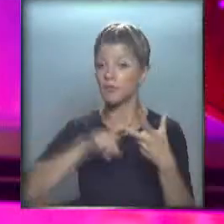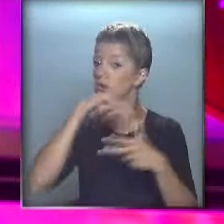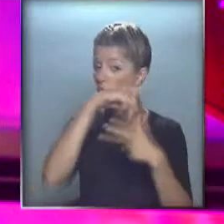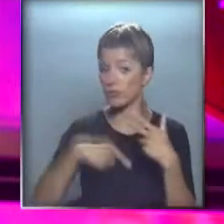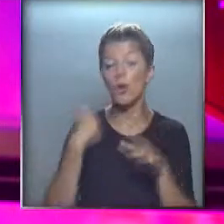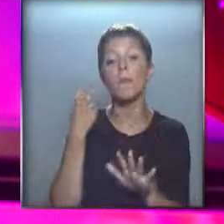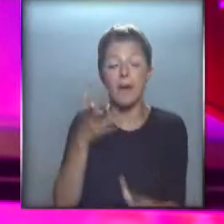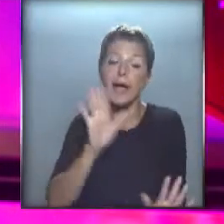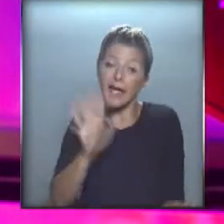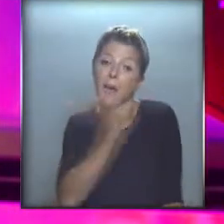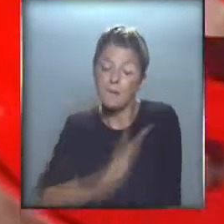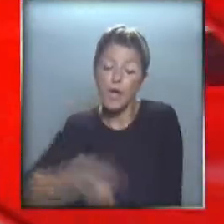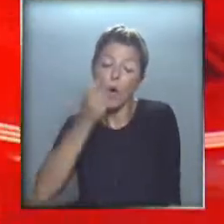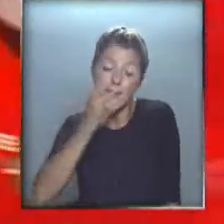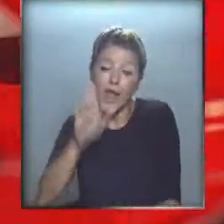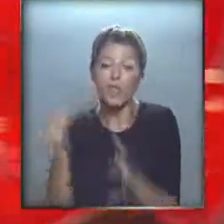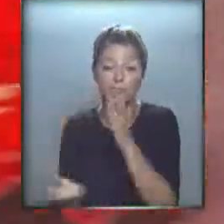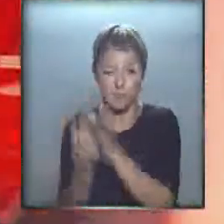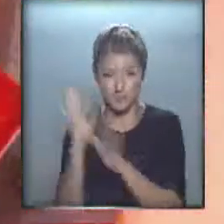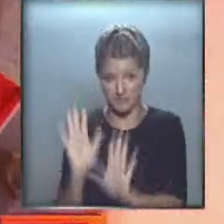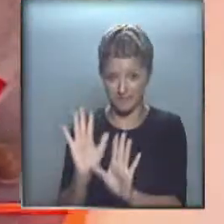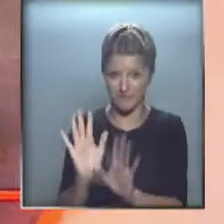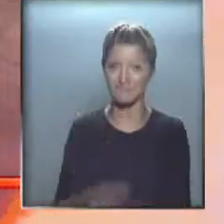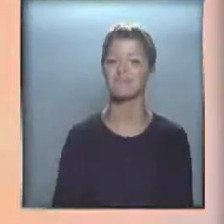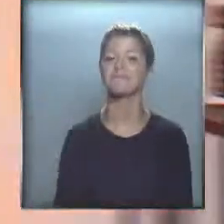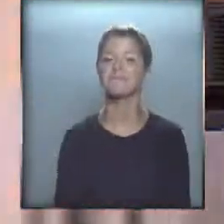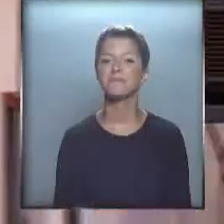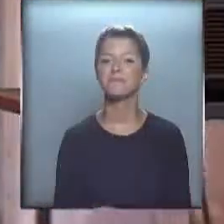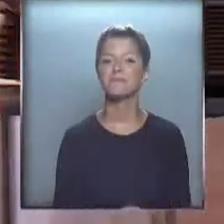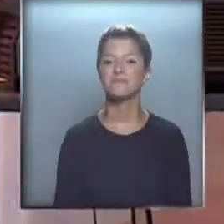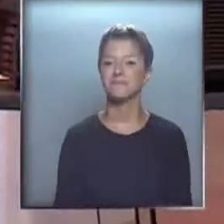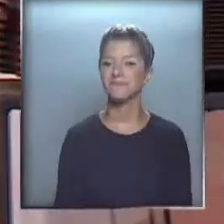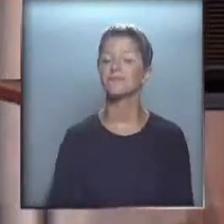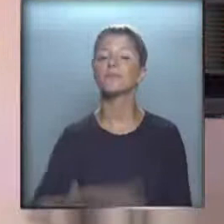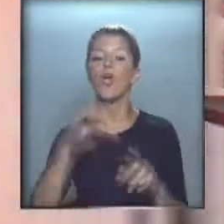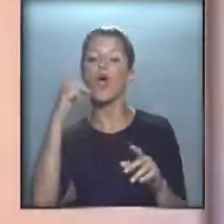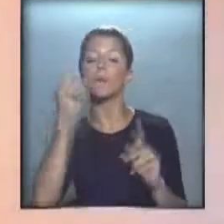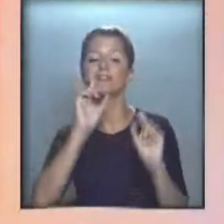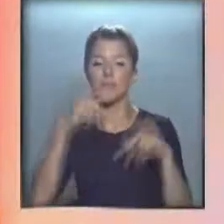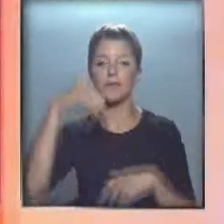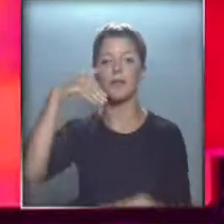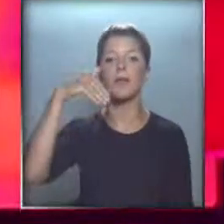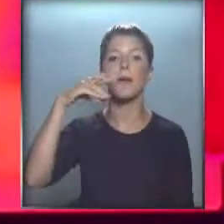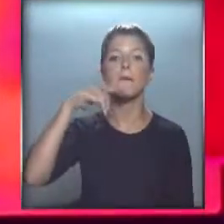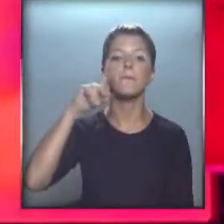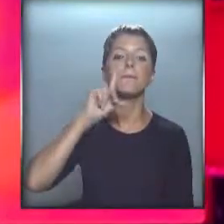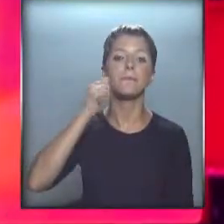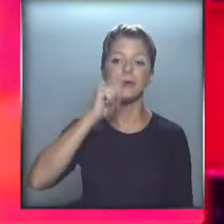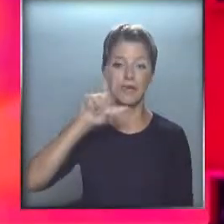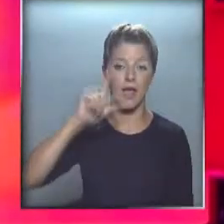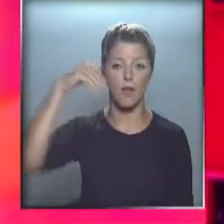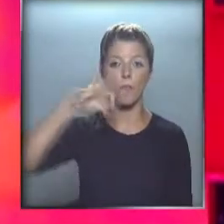como para que... Para la vida diaria que estamos. De los porteños. Y también está... Sí. Vial Móvil, que te dice. Vial Móvil. Que